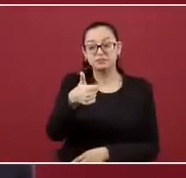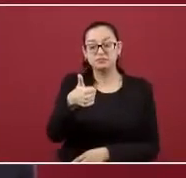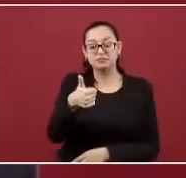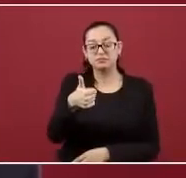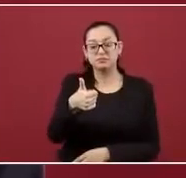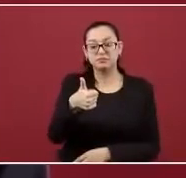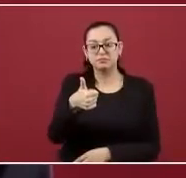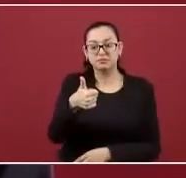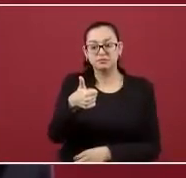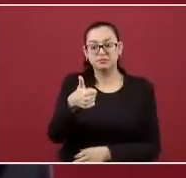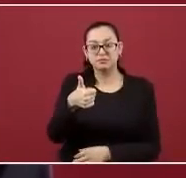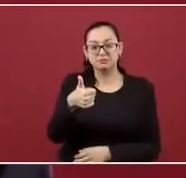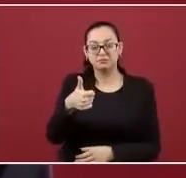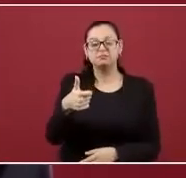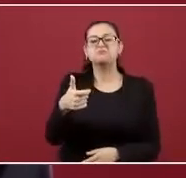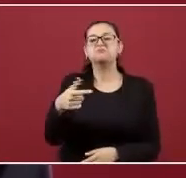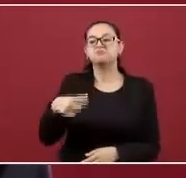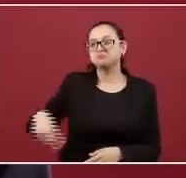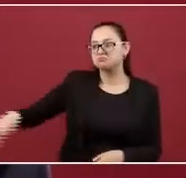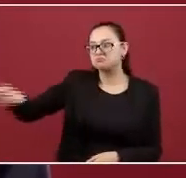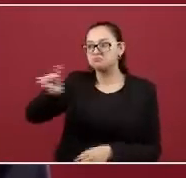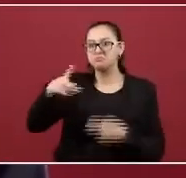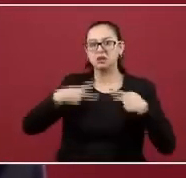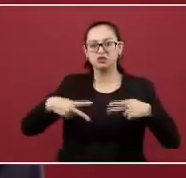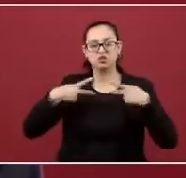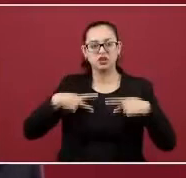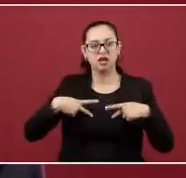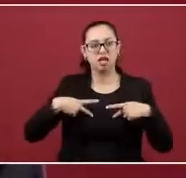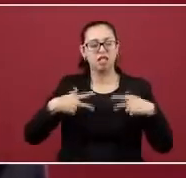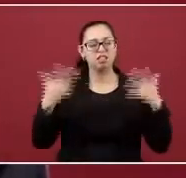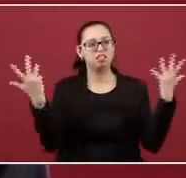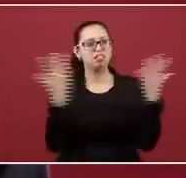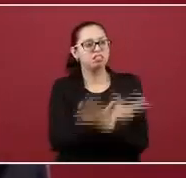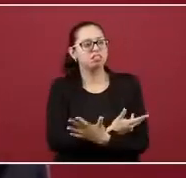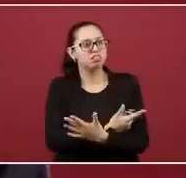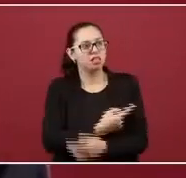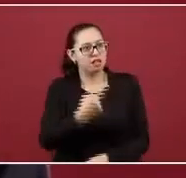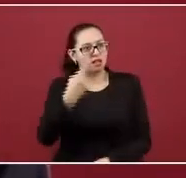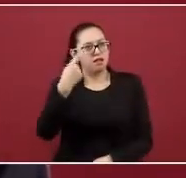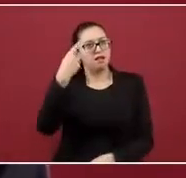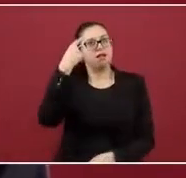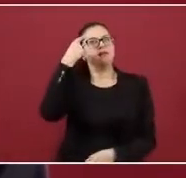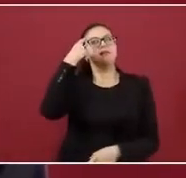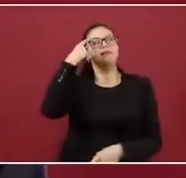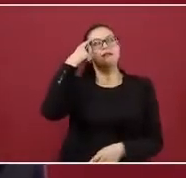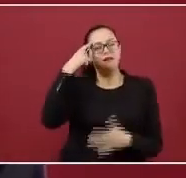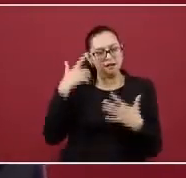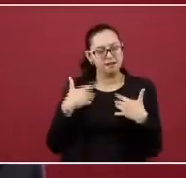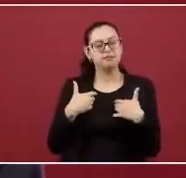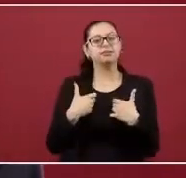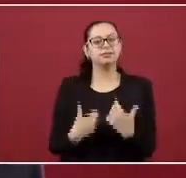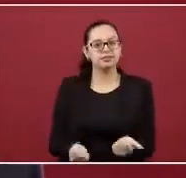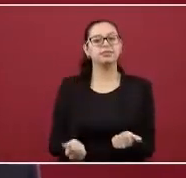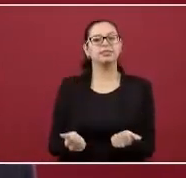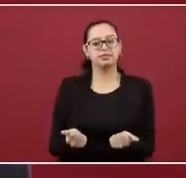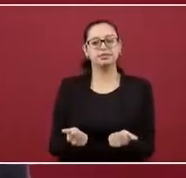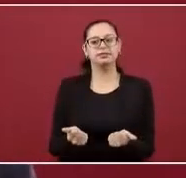conciencia ciudadana.